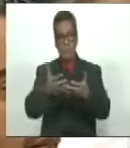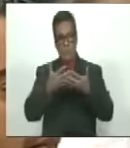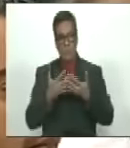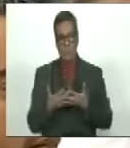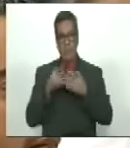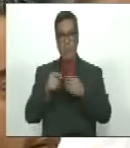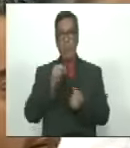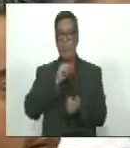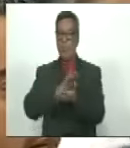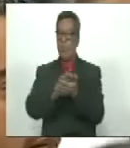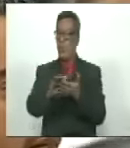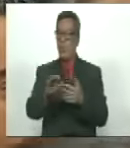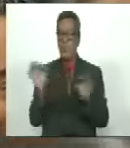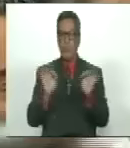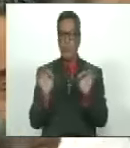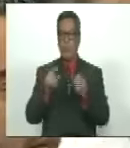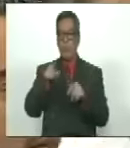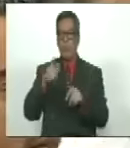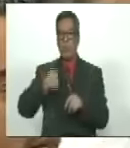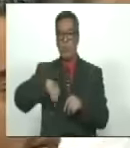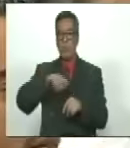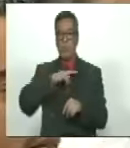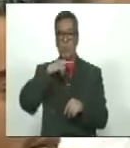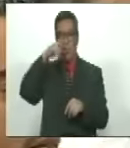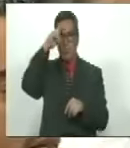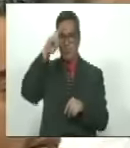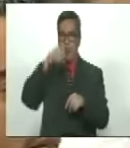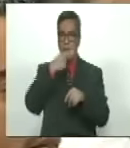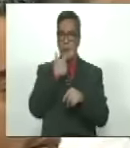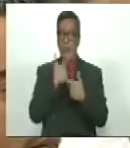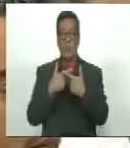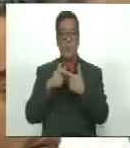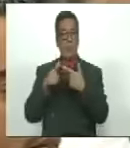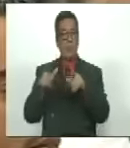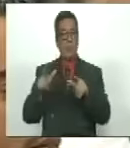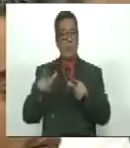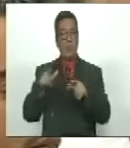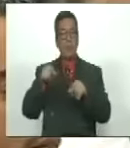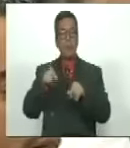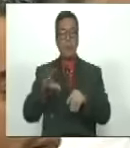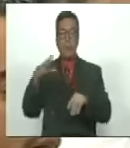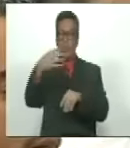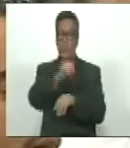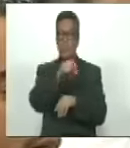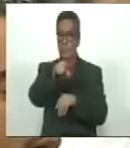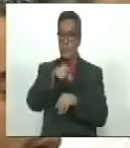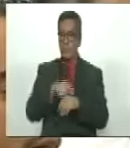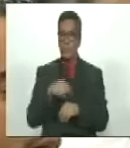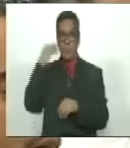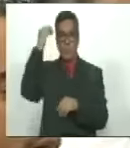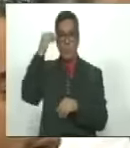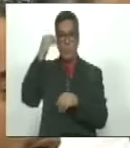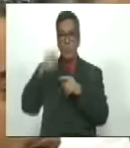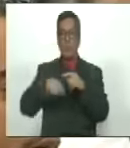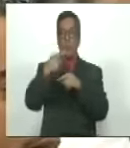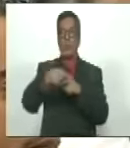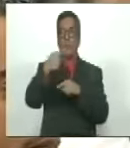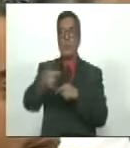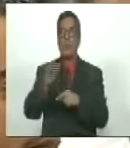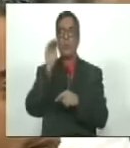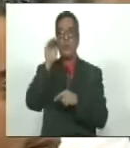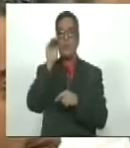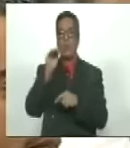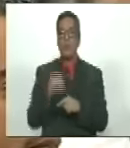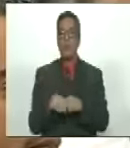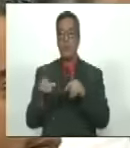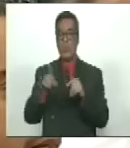que no nos regalaron, que por supuesto nuestros padres libertadores la obtuvieron, y pensando más en otras generaciones